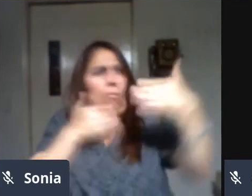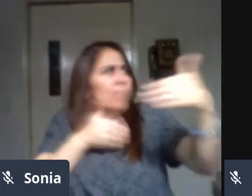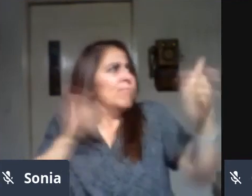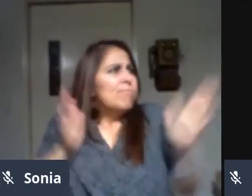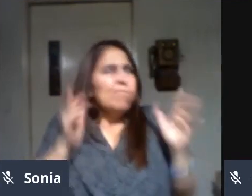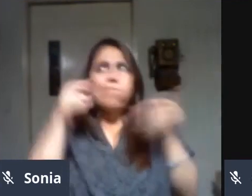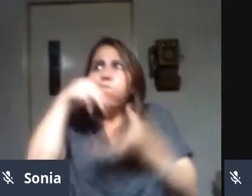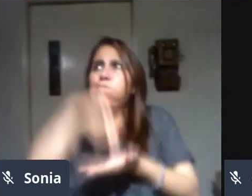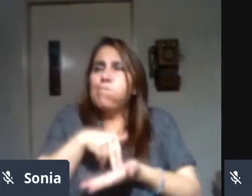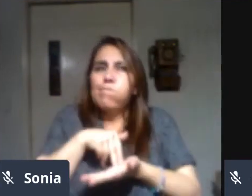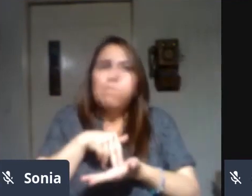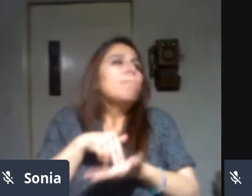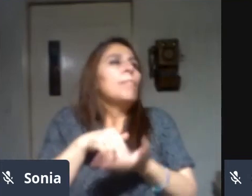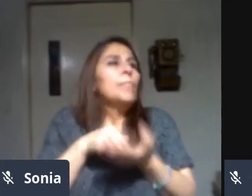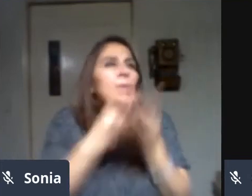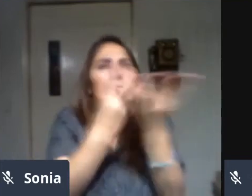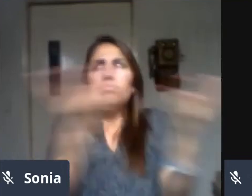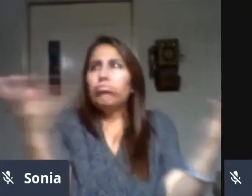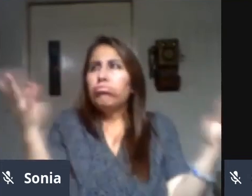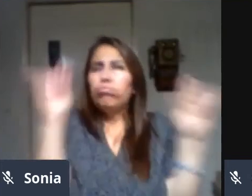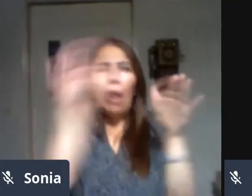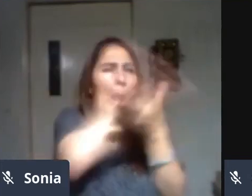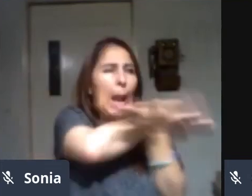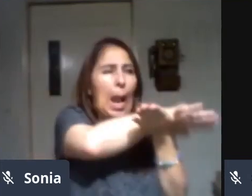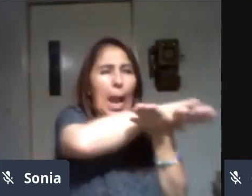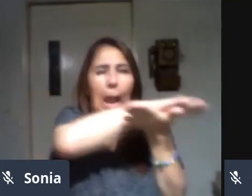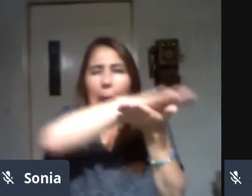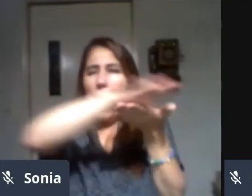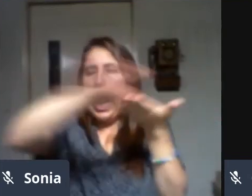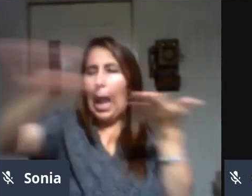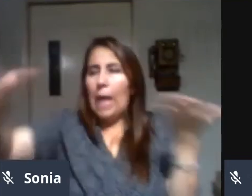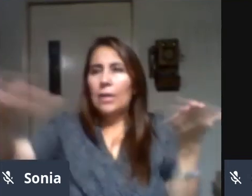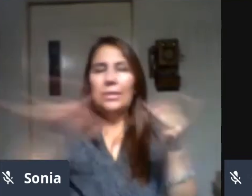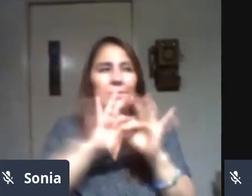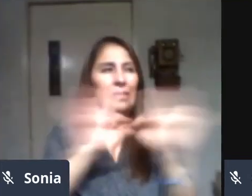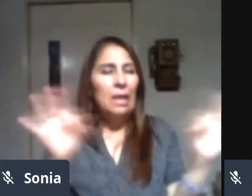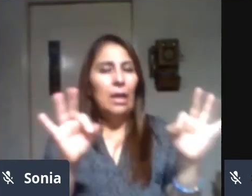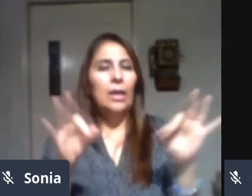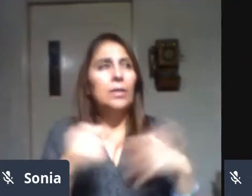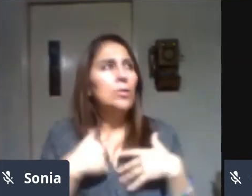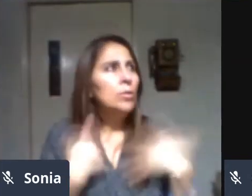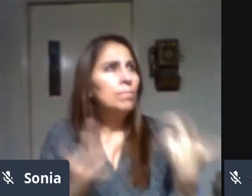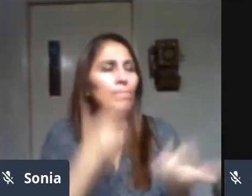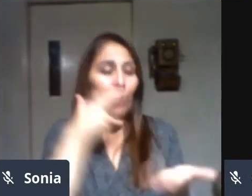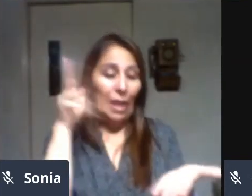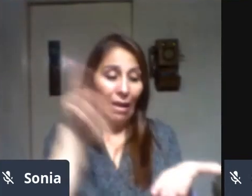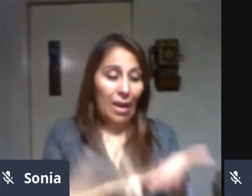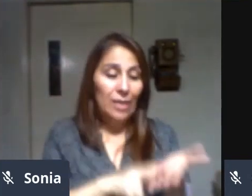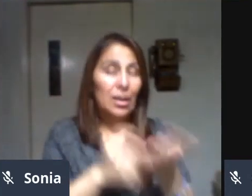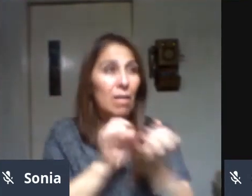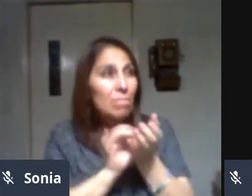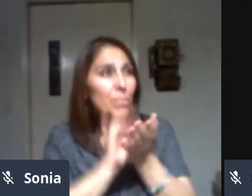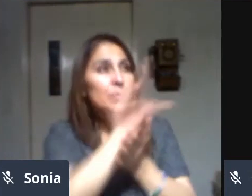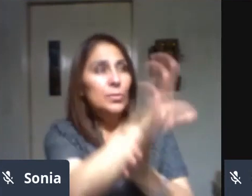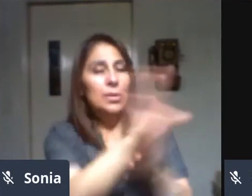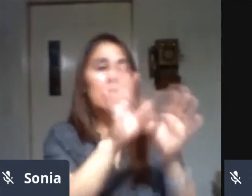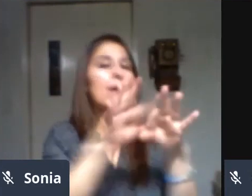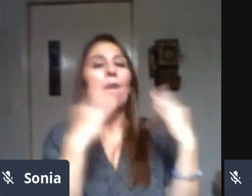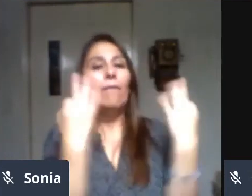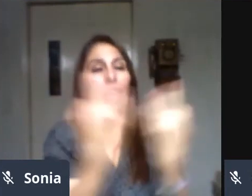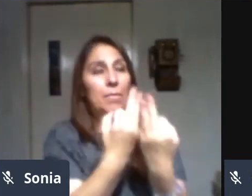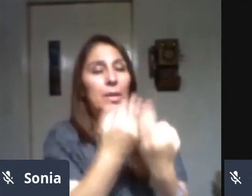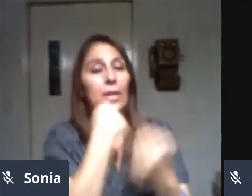cercado por desoladas llanuras de vivir finita pedía socorro en carta a su familia lejana y solo les decía